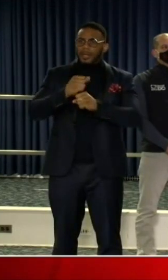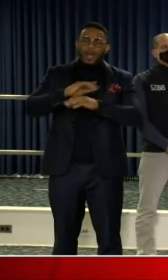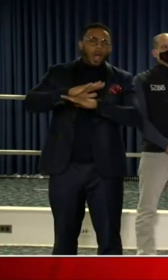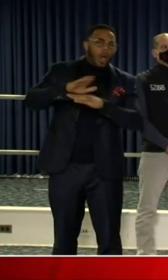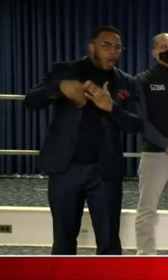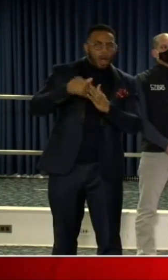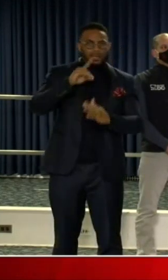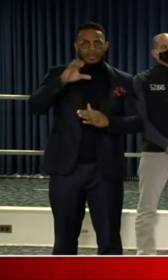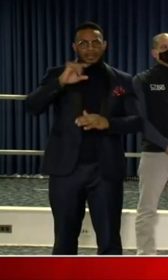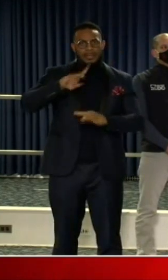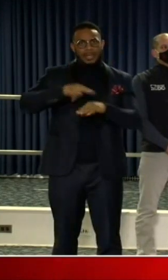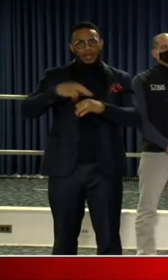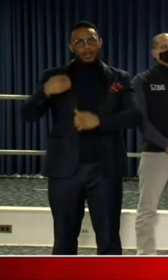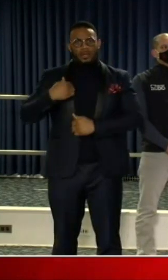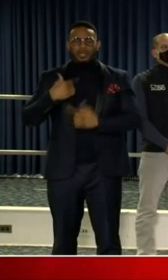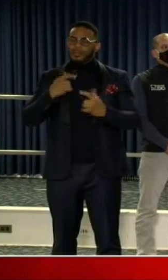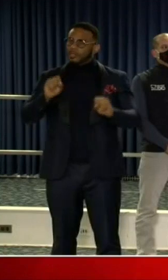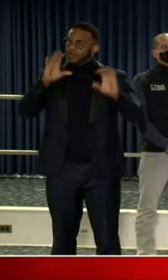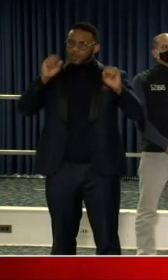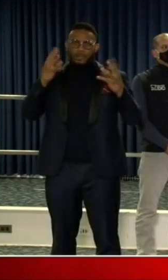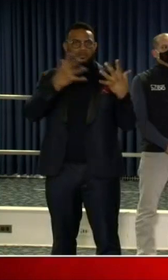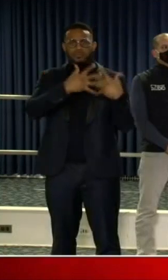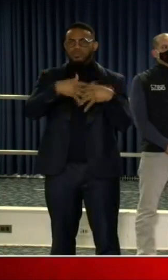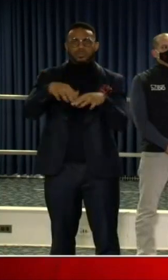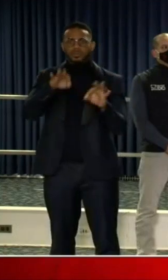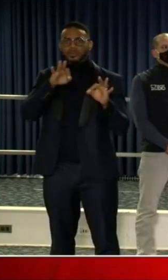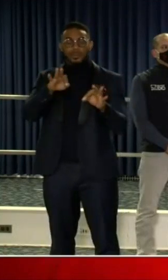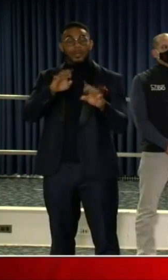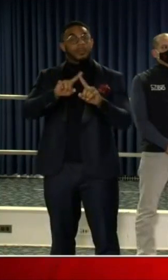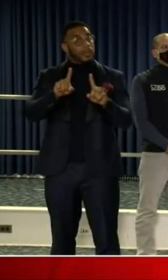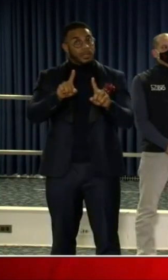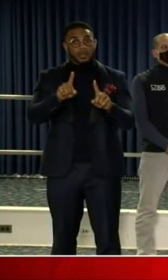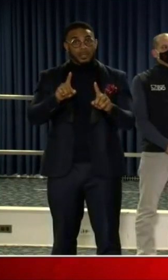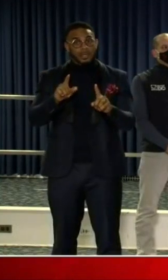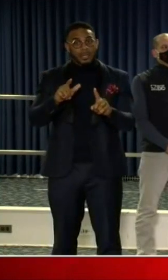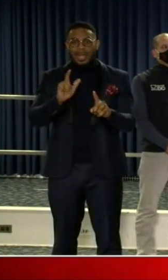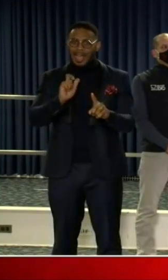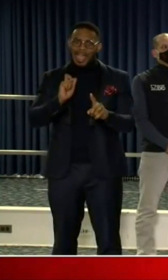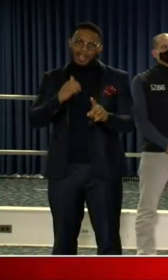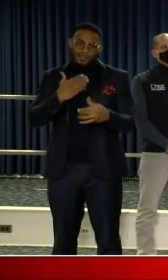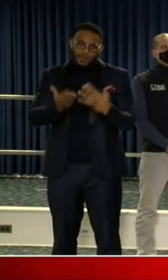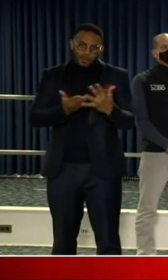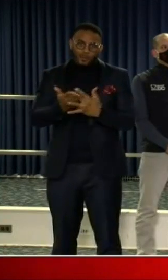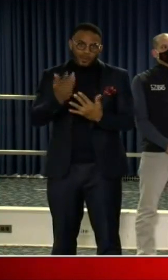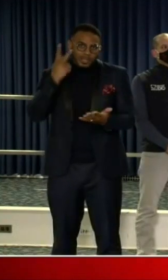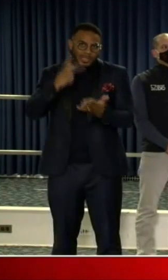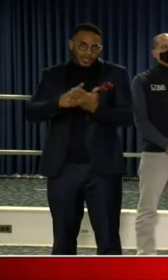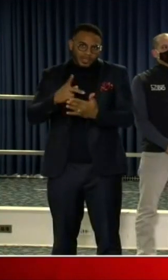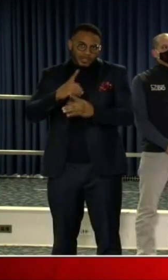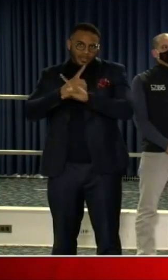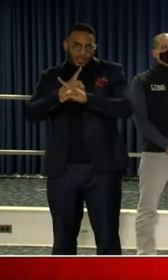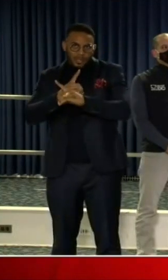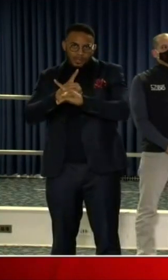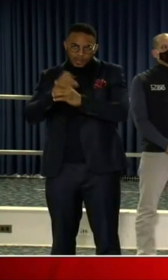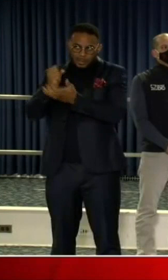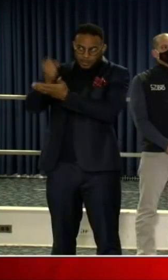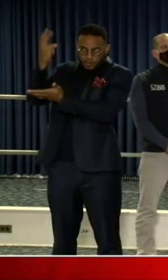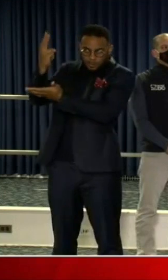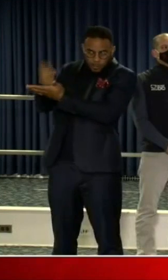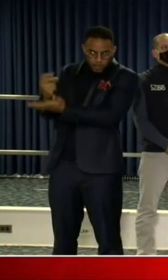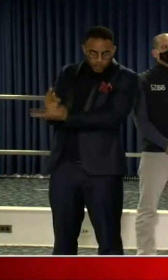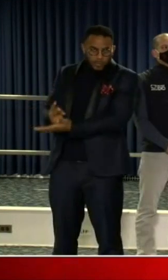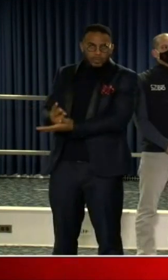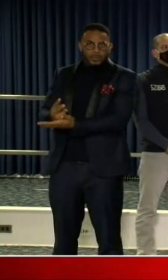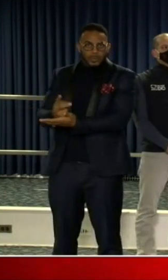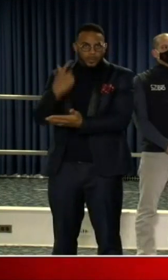media hora más tarde movilizamos a la Guardia Nacional. La operación ha funcionado con increíble fluidez, pero teníamos que pasar